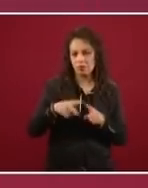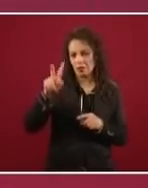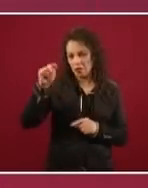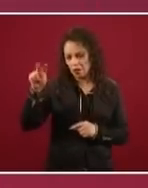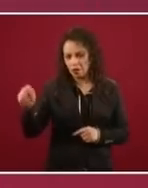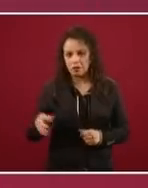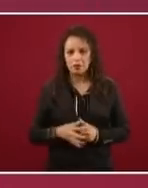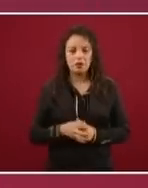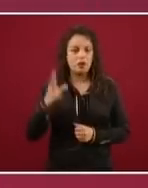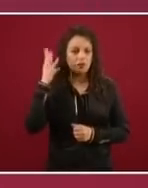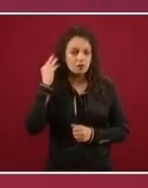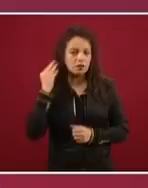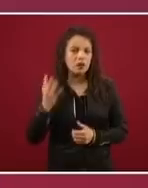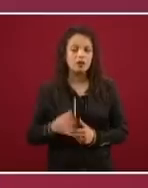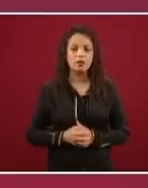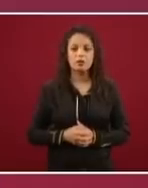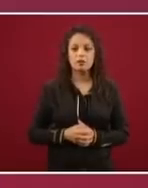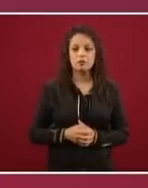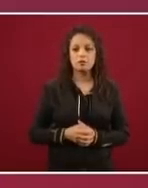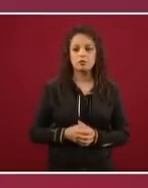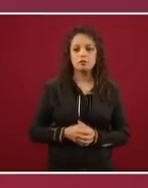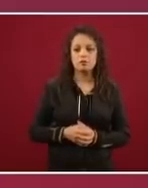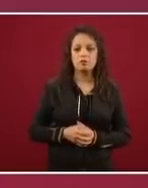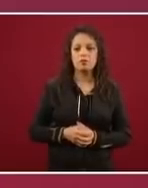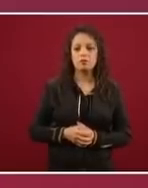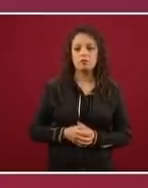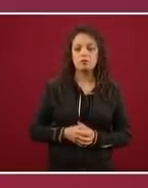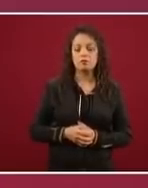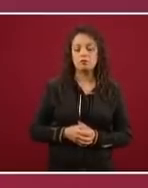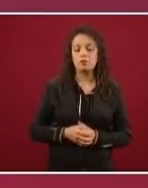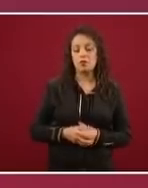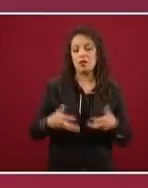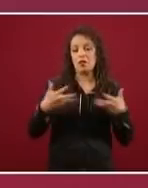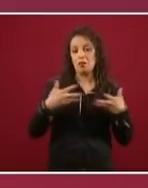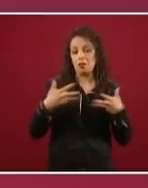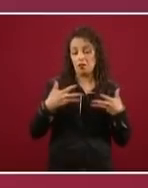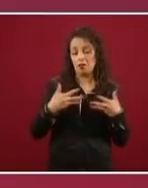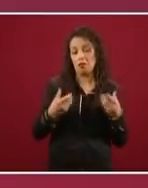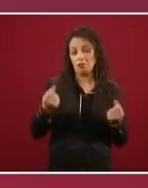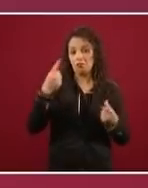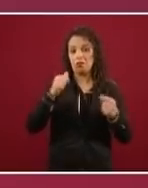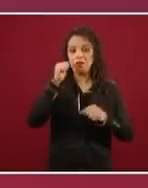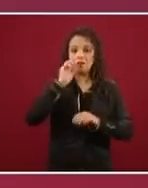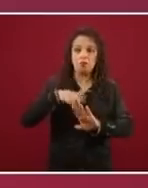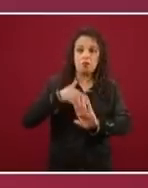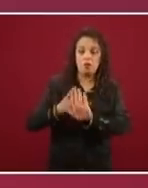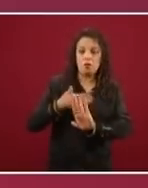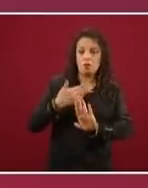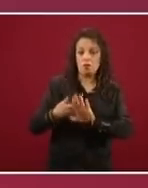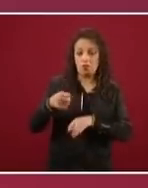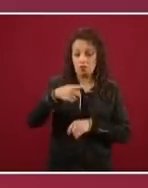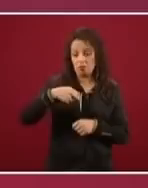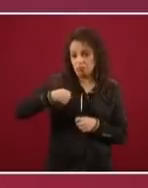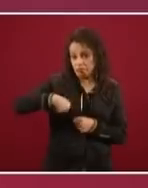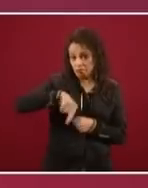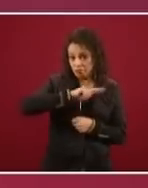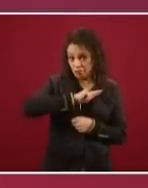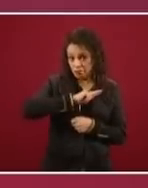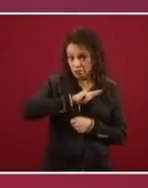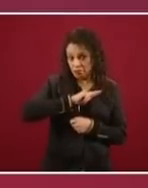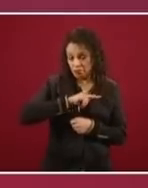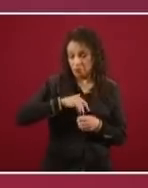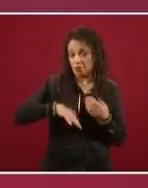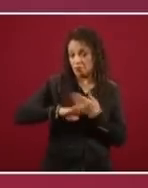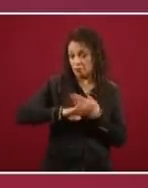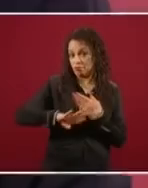y haya esta campaña en contra de nosotros por el combate a la corrupción